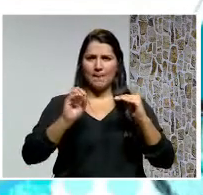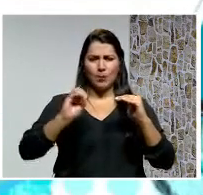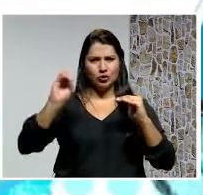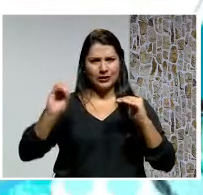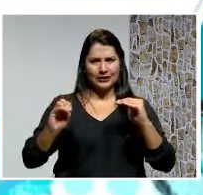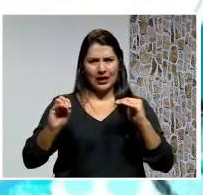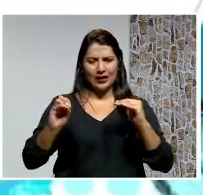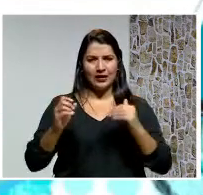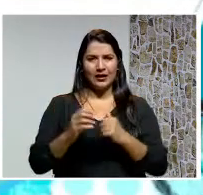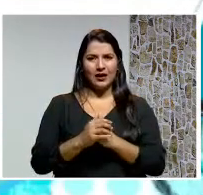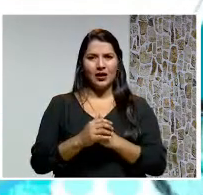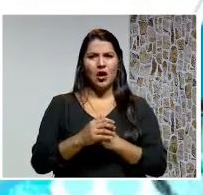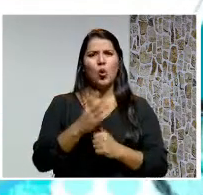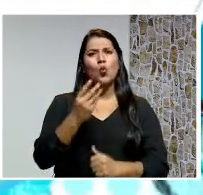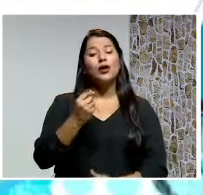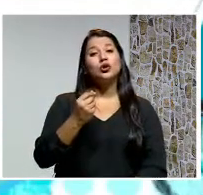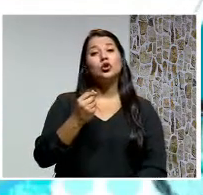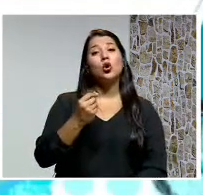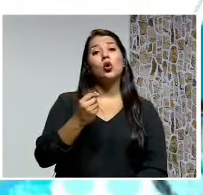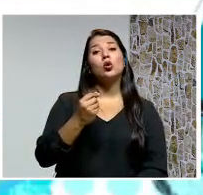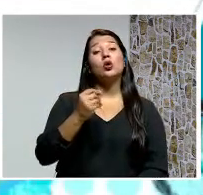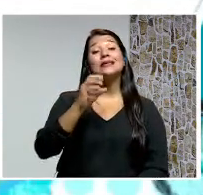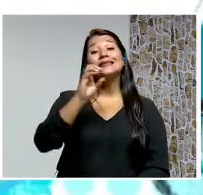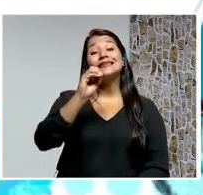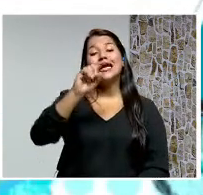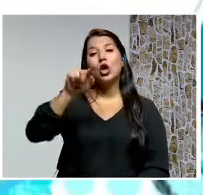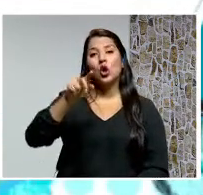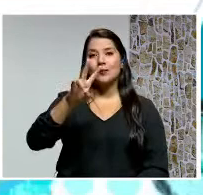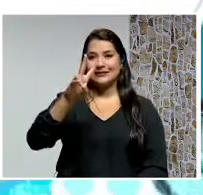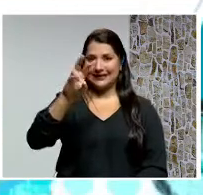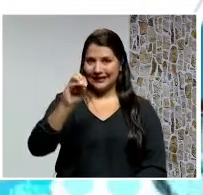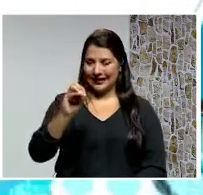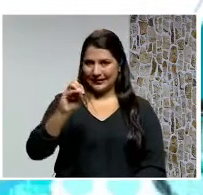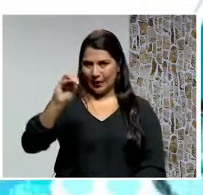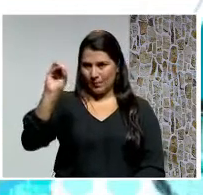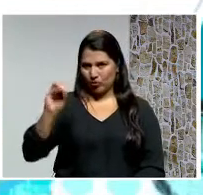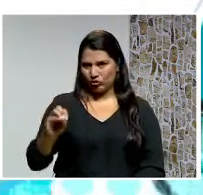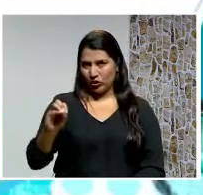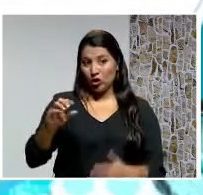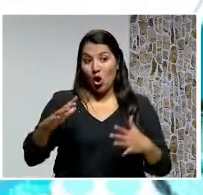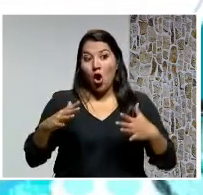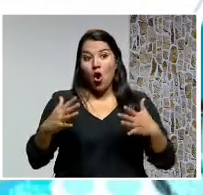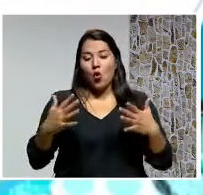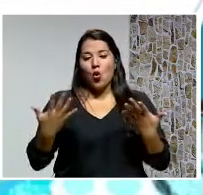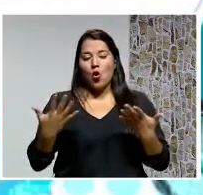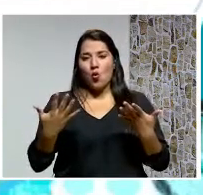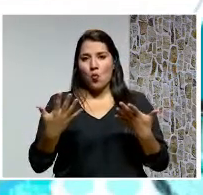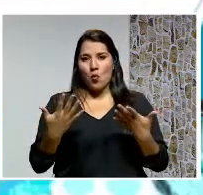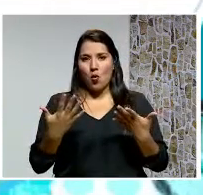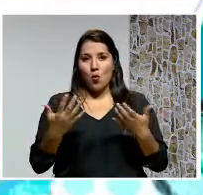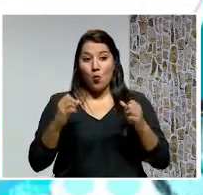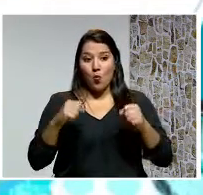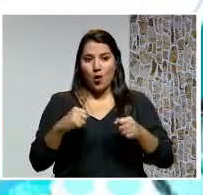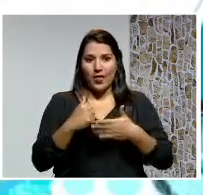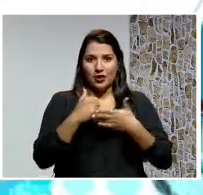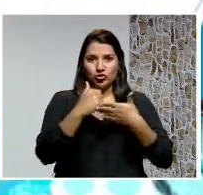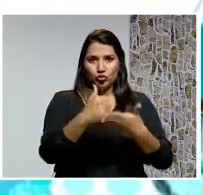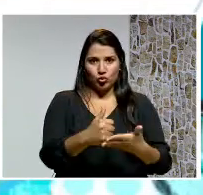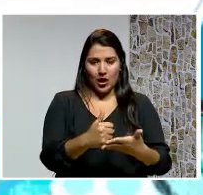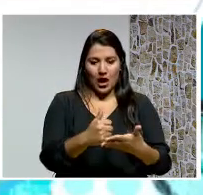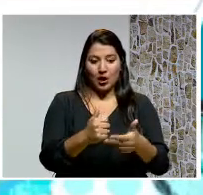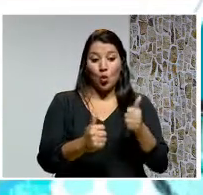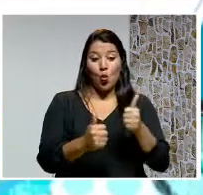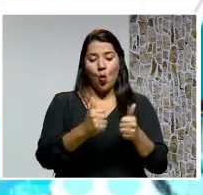0.7 porcentuales en la tasa básica pasiva. ¿Cómo beneficiaría a quienes tienen créditos